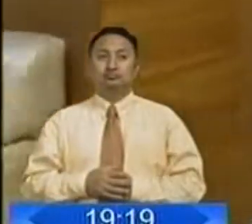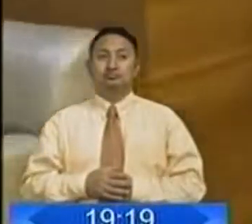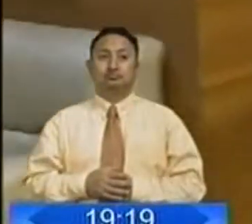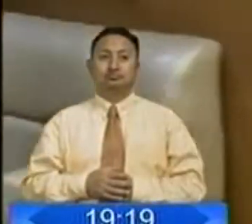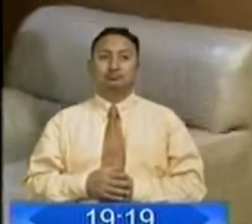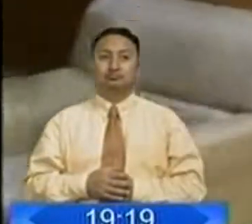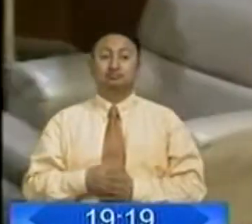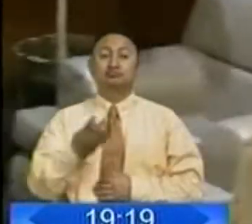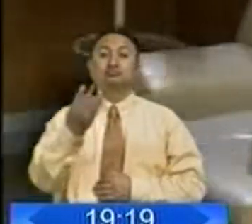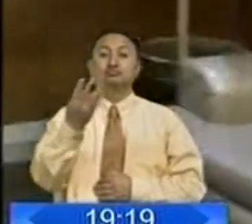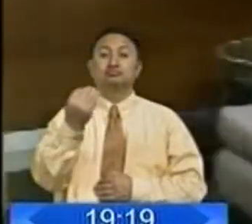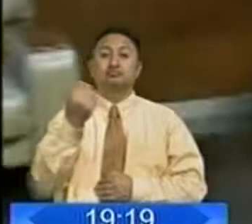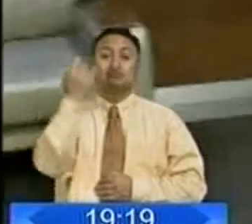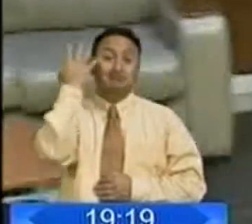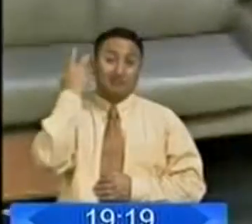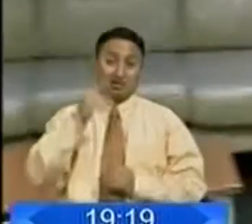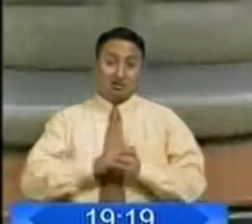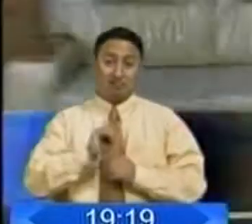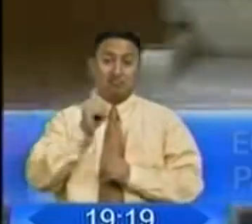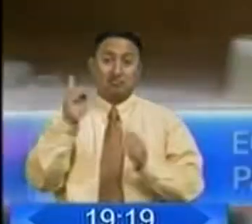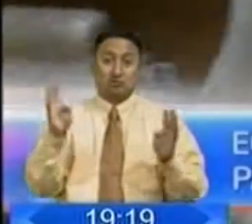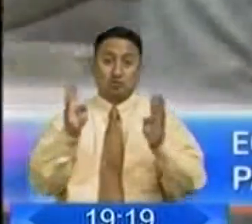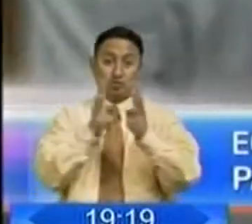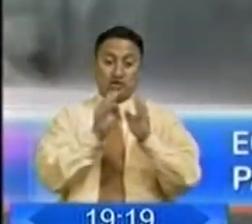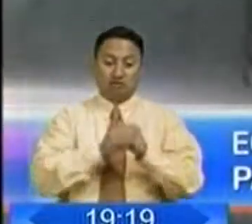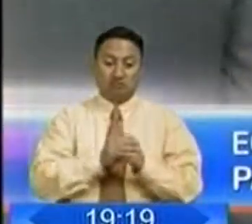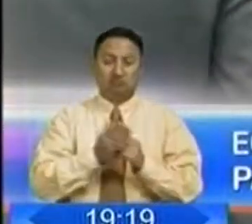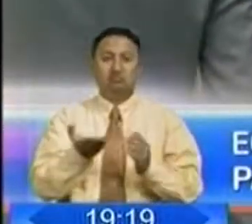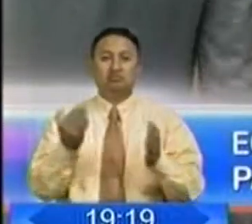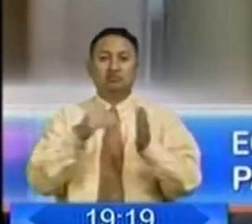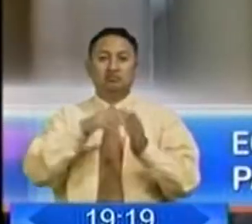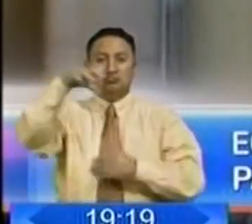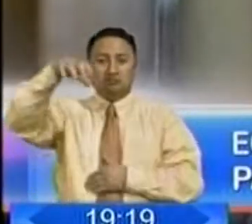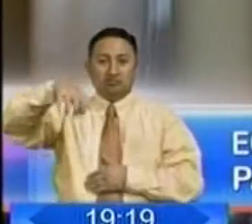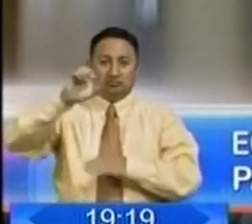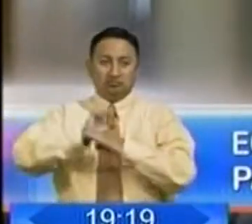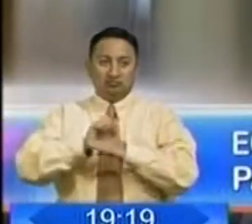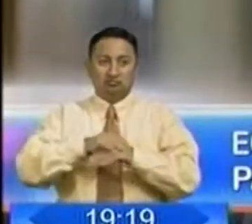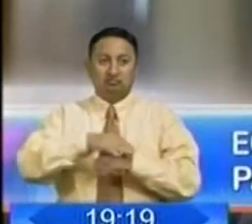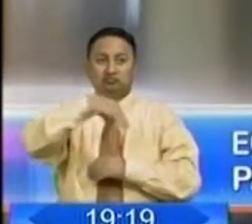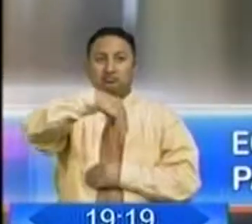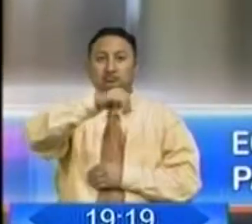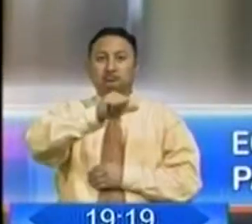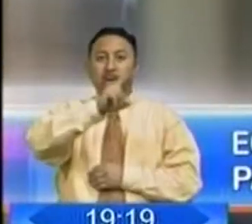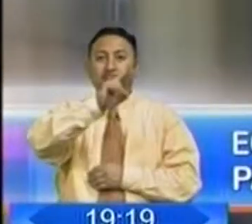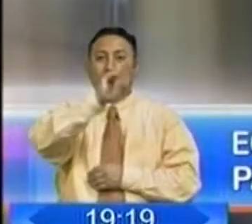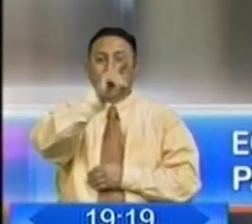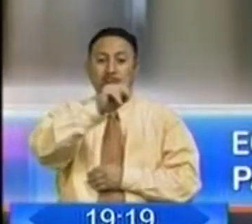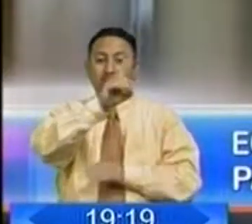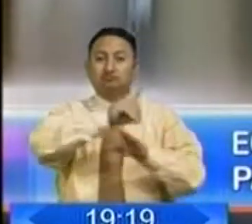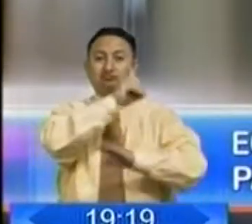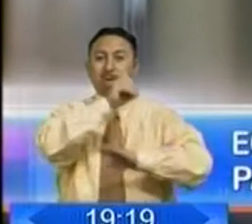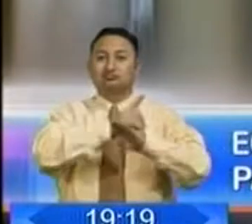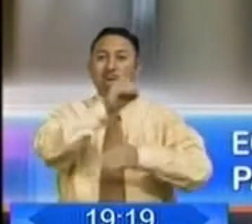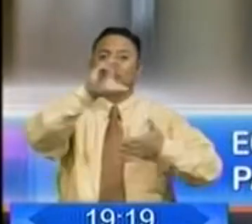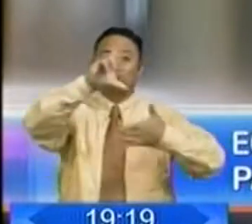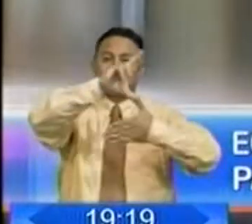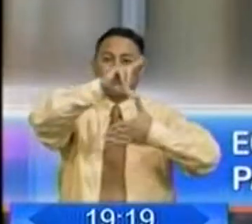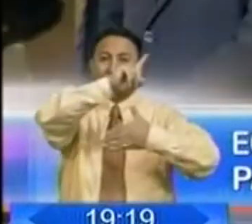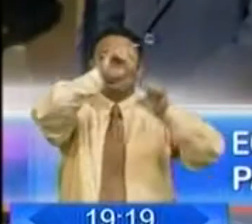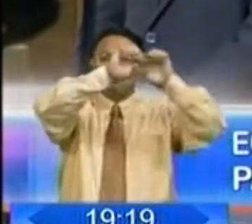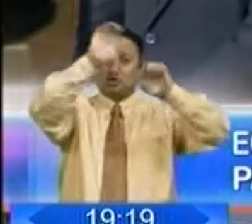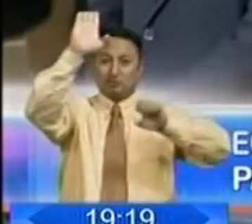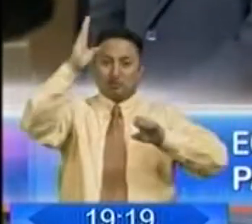A los 14 días del primer encuentro, el Estado ecuatoriano vuelve a reunirse con Félix Martins, director regional para América Latina de